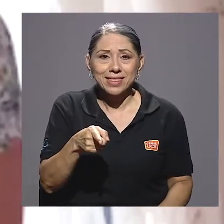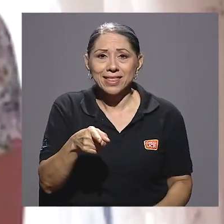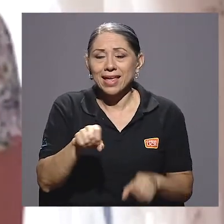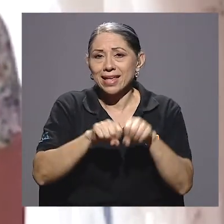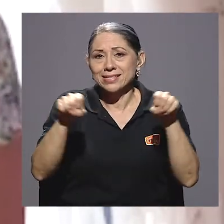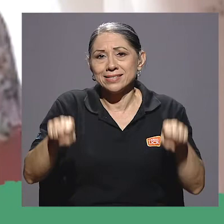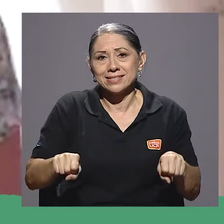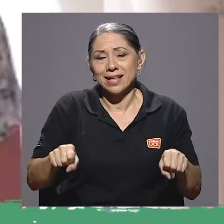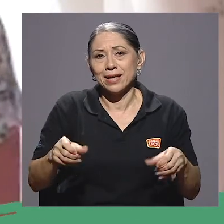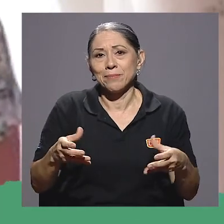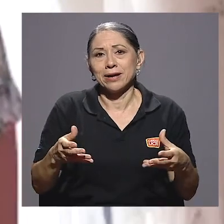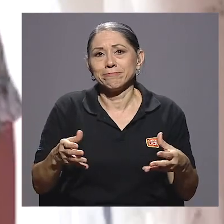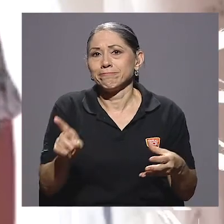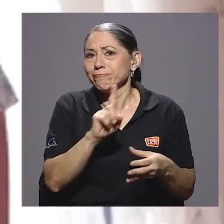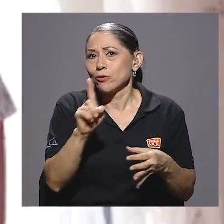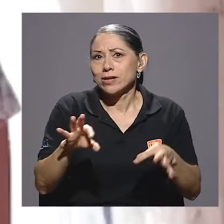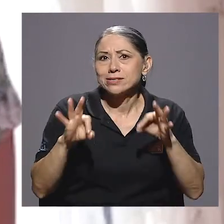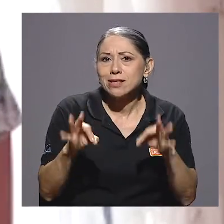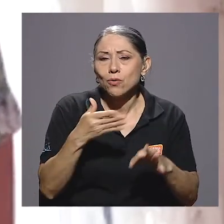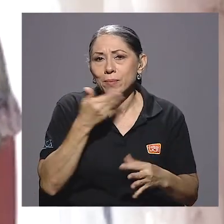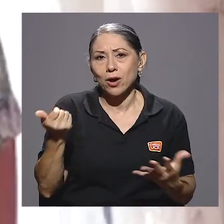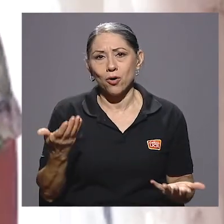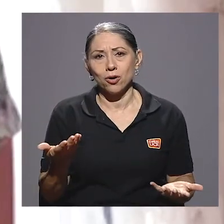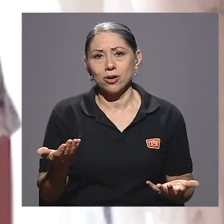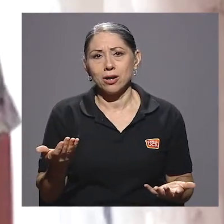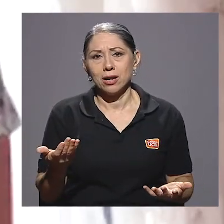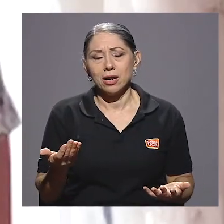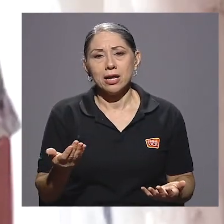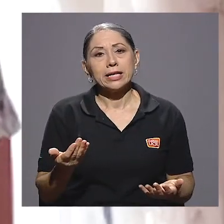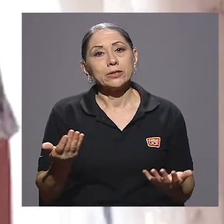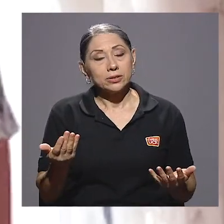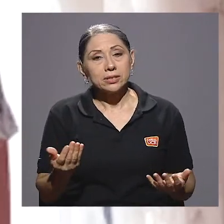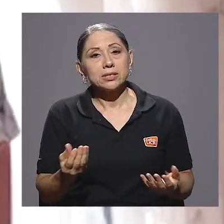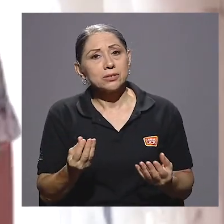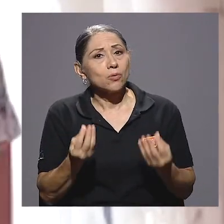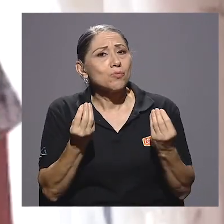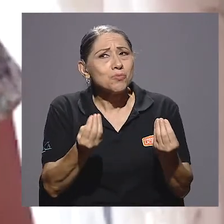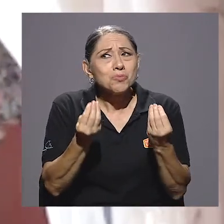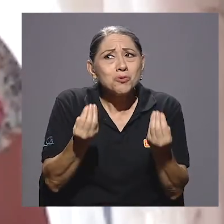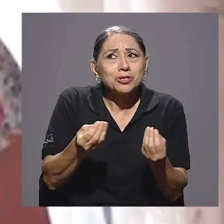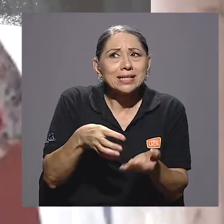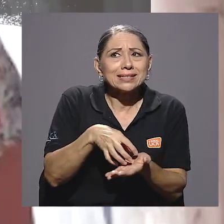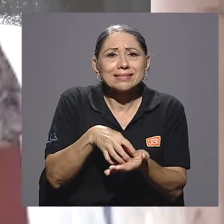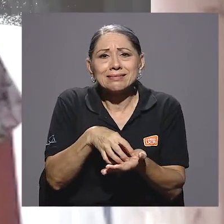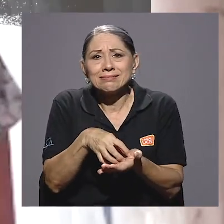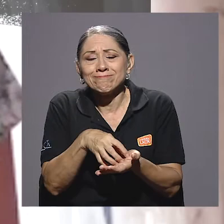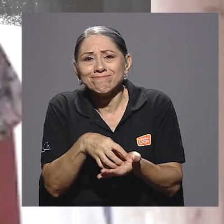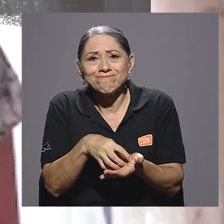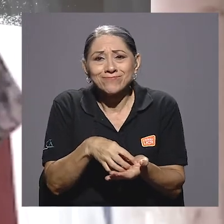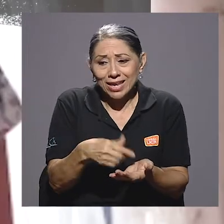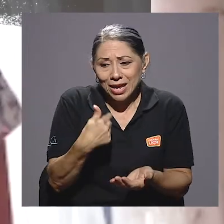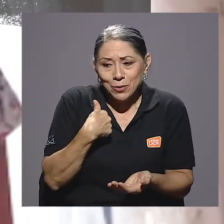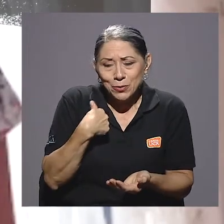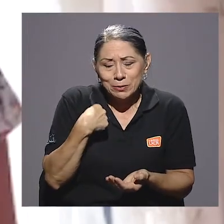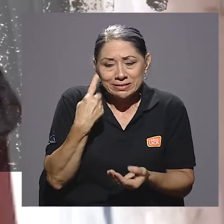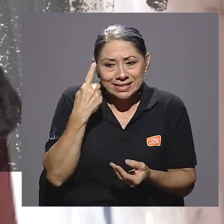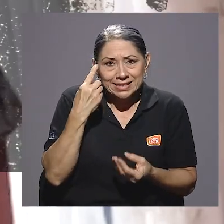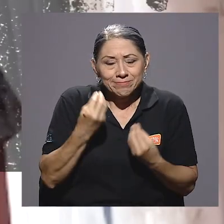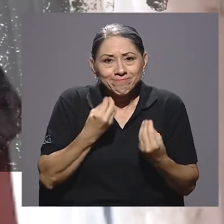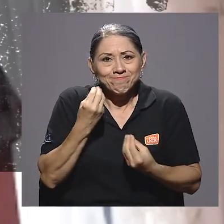el sistema tal vez no ha sido el mejor, digamos? Entonces sí, son muchas preguntas que uno como